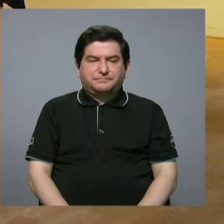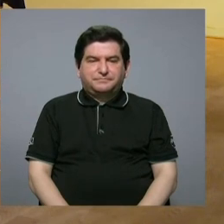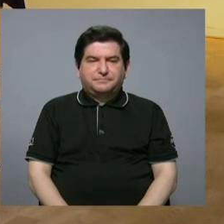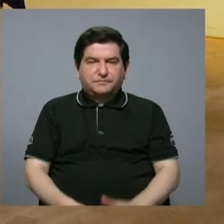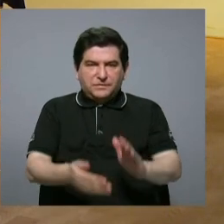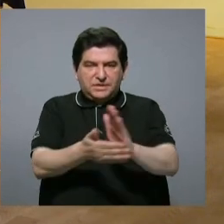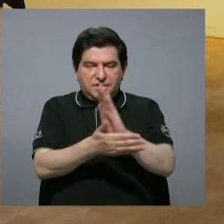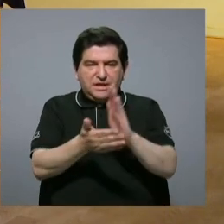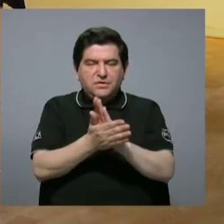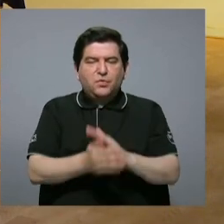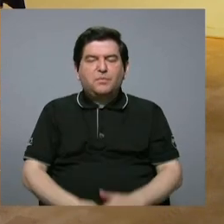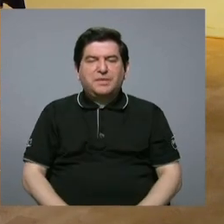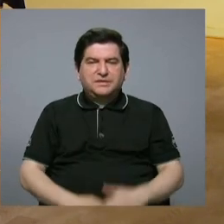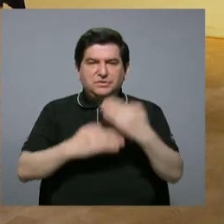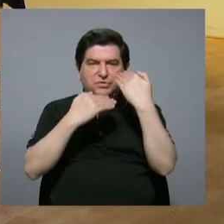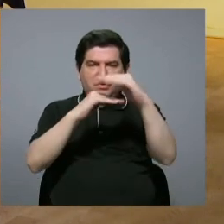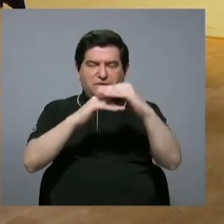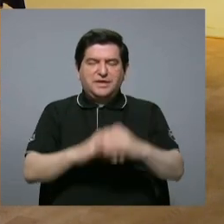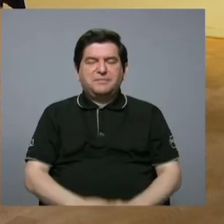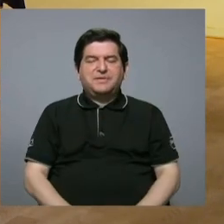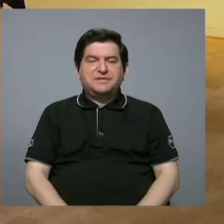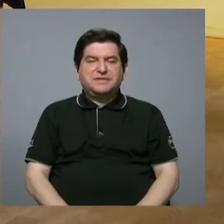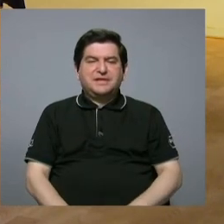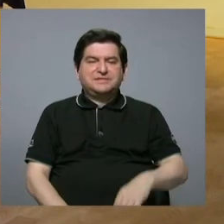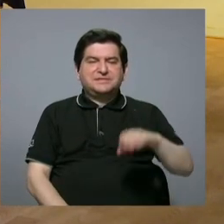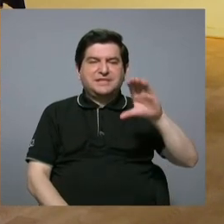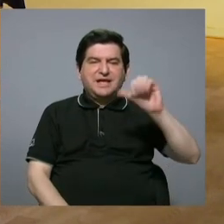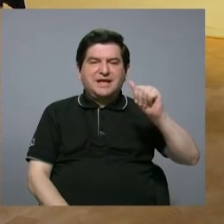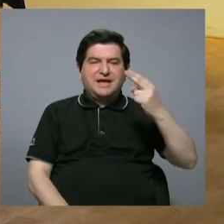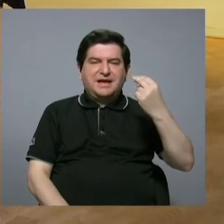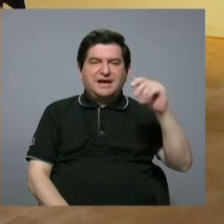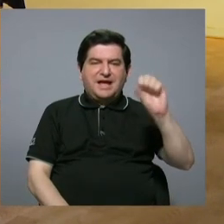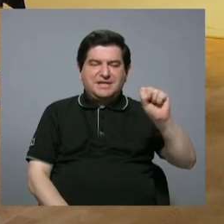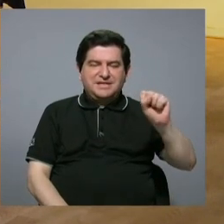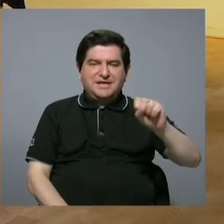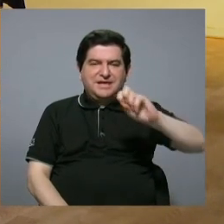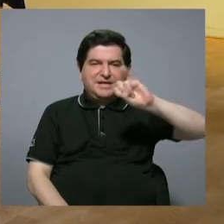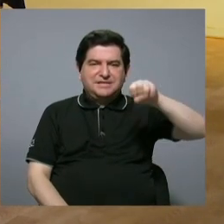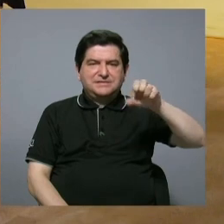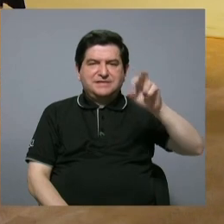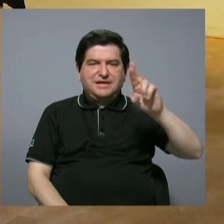Límites Cañas Jerez y la construcción del